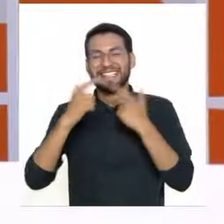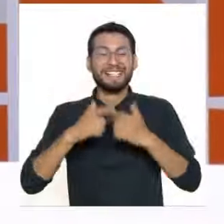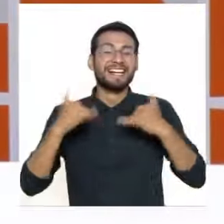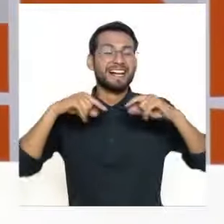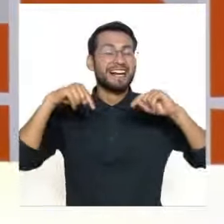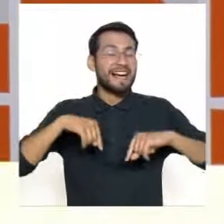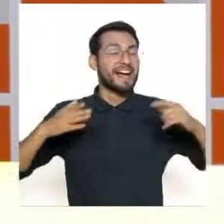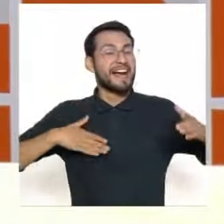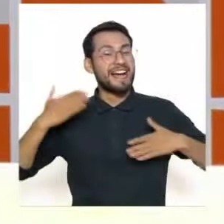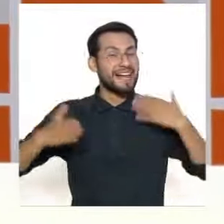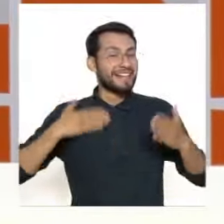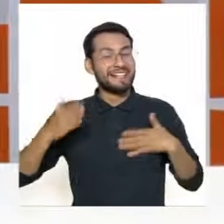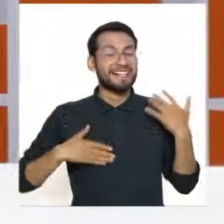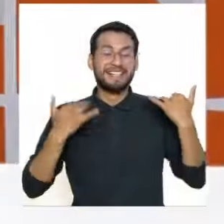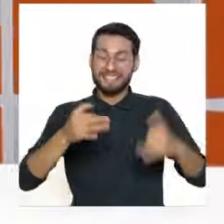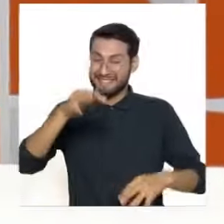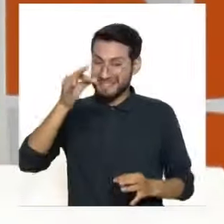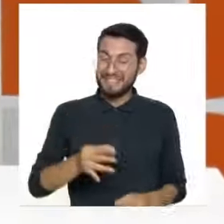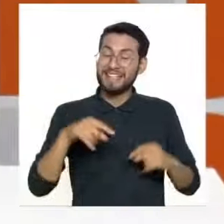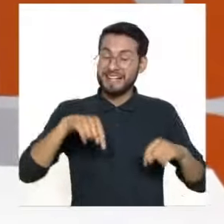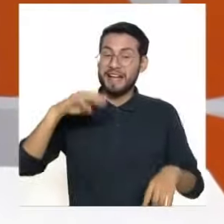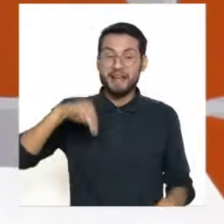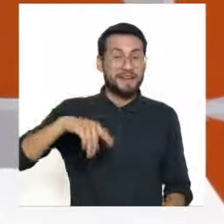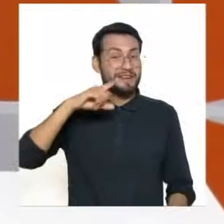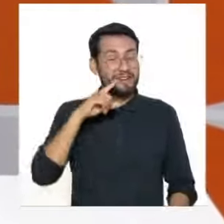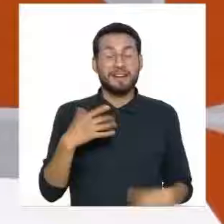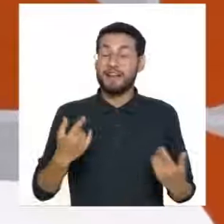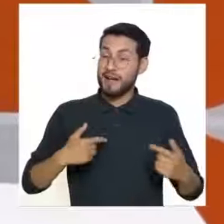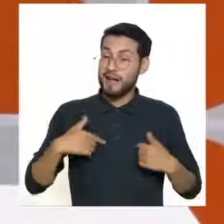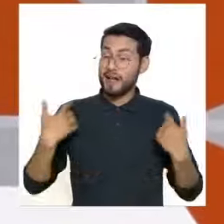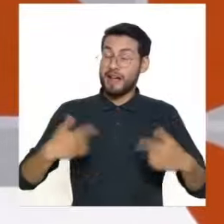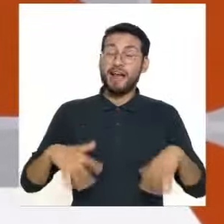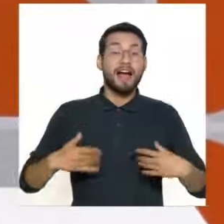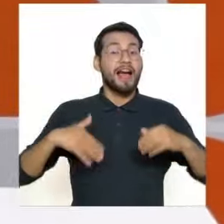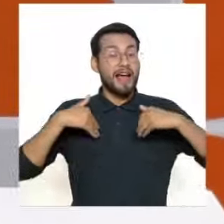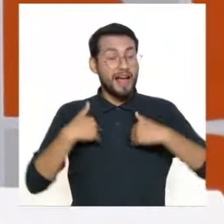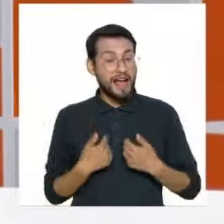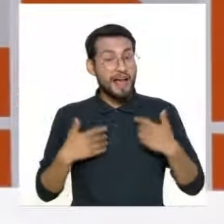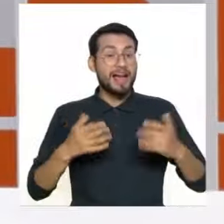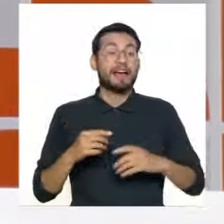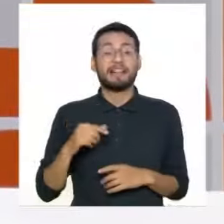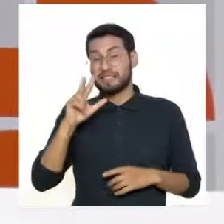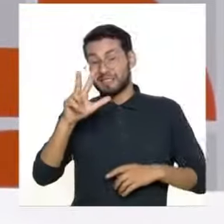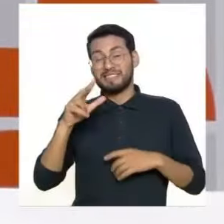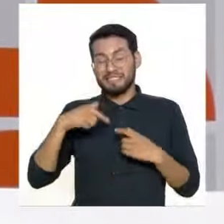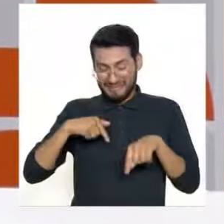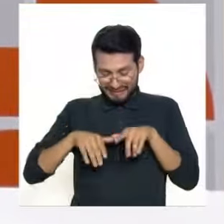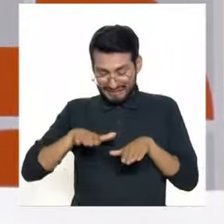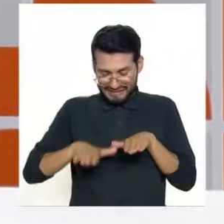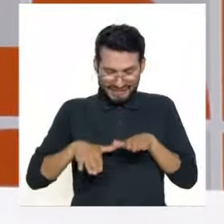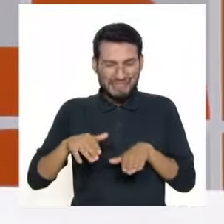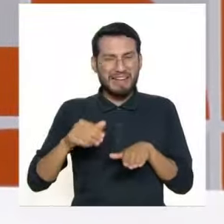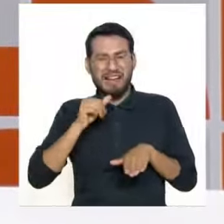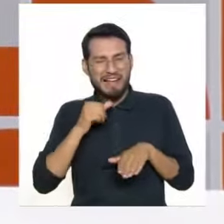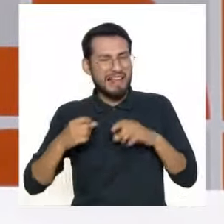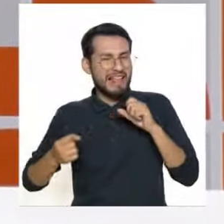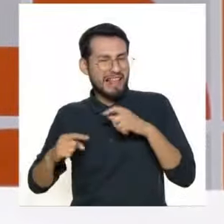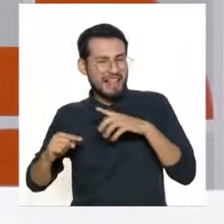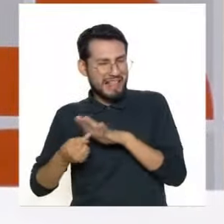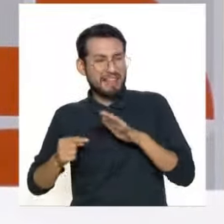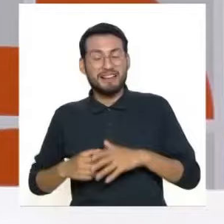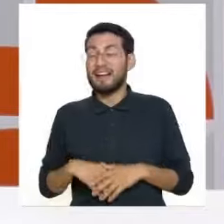estoy feliz estoy feliz de verdad hoy día miércoles estoy cansada agotada y con tres ampollas en el pie izquierdo te